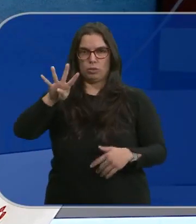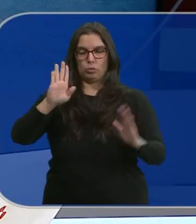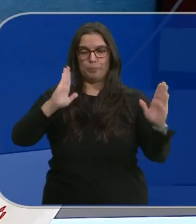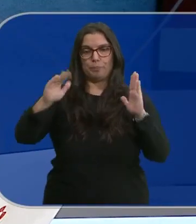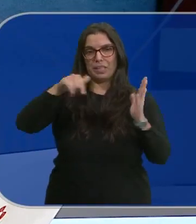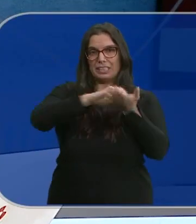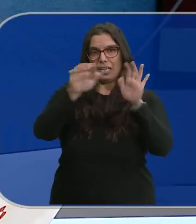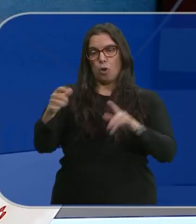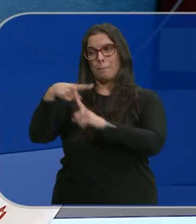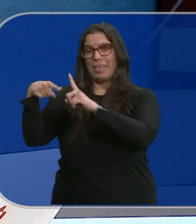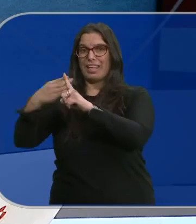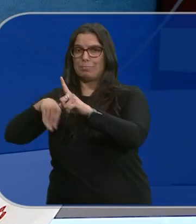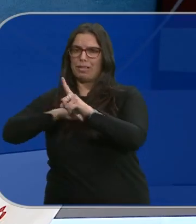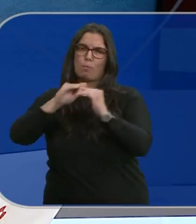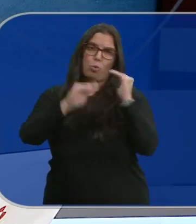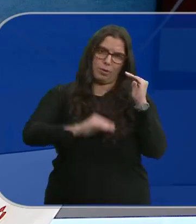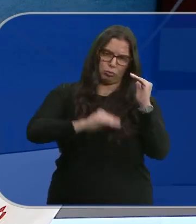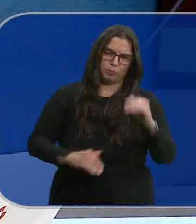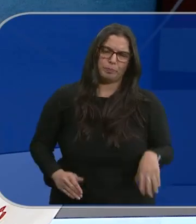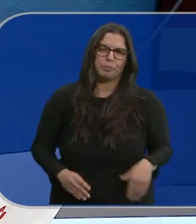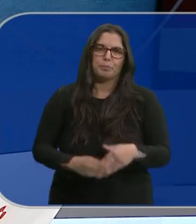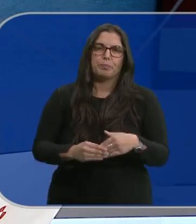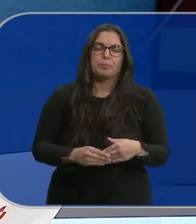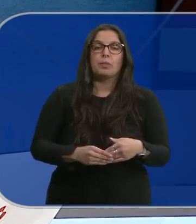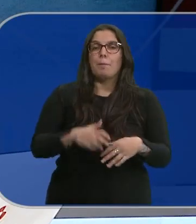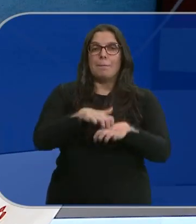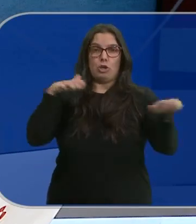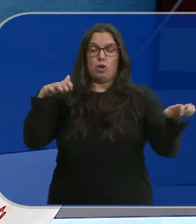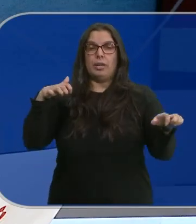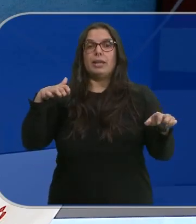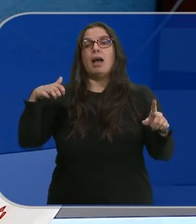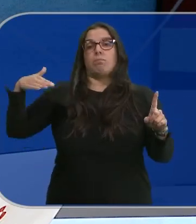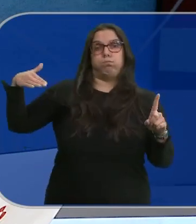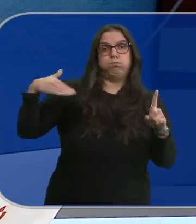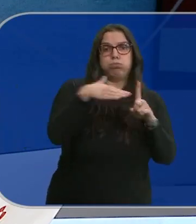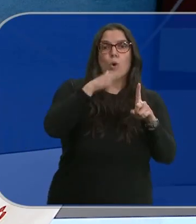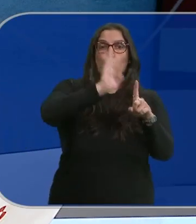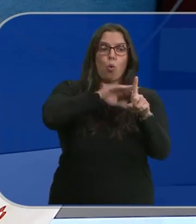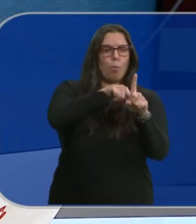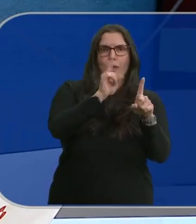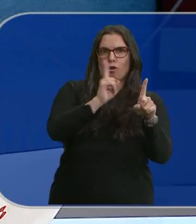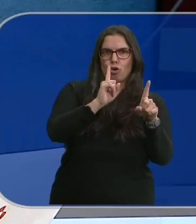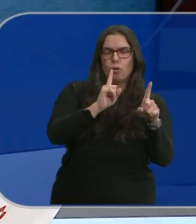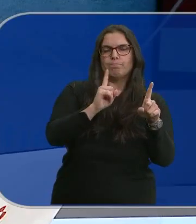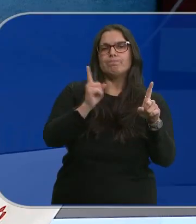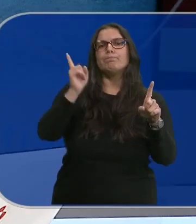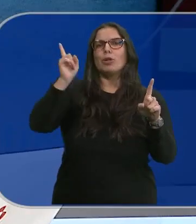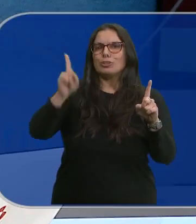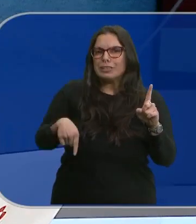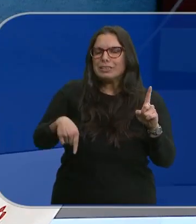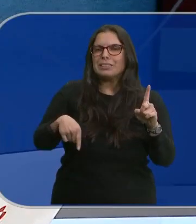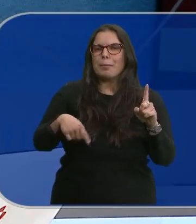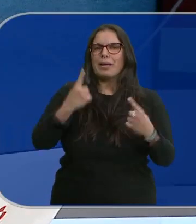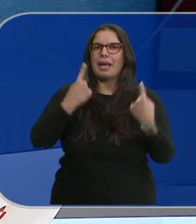Castilla y León está por debajo de la media nacional en este aspecto. En la mayoría de los siniestros, los viandantes no tuvieron la culpa, pero también se dan entre